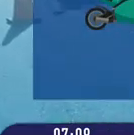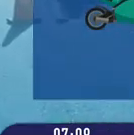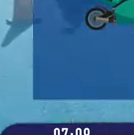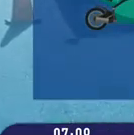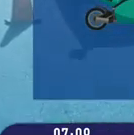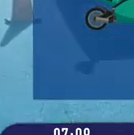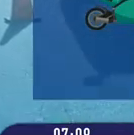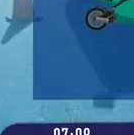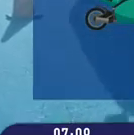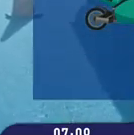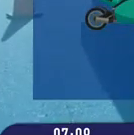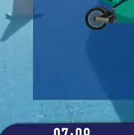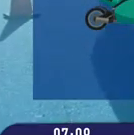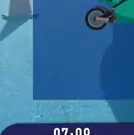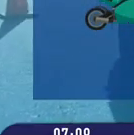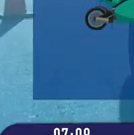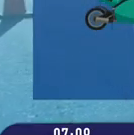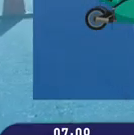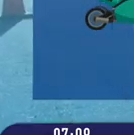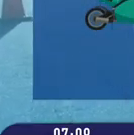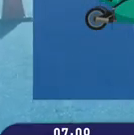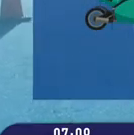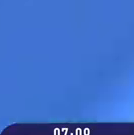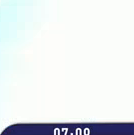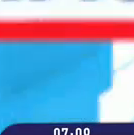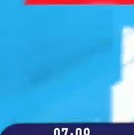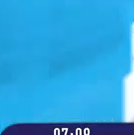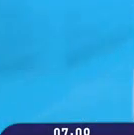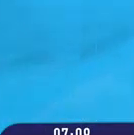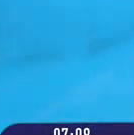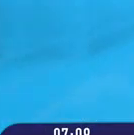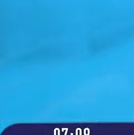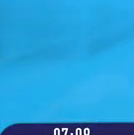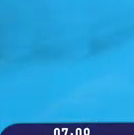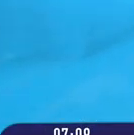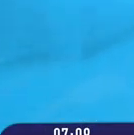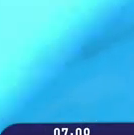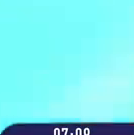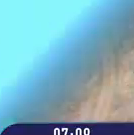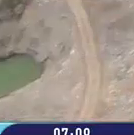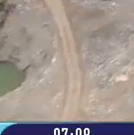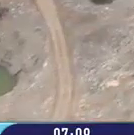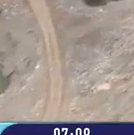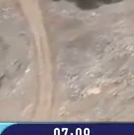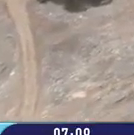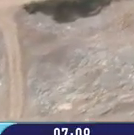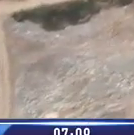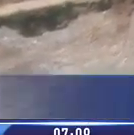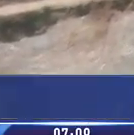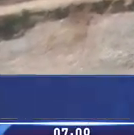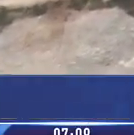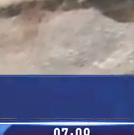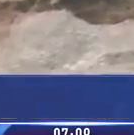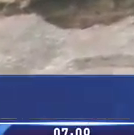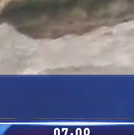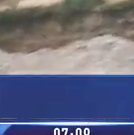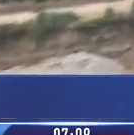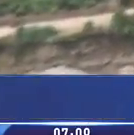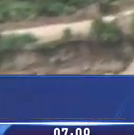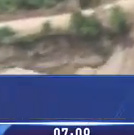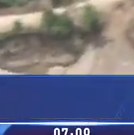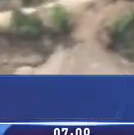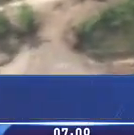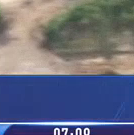horas hasta las 21 horas. Vamos a contarles al regresar que en Pastaza, en medio de la selva, se encontró maquinaria